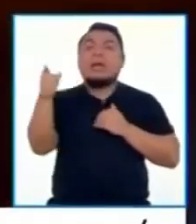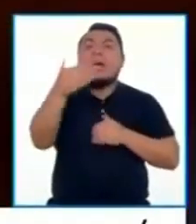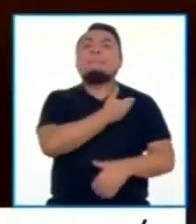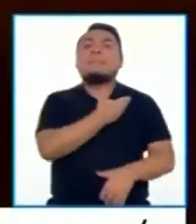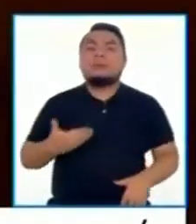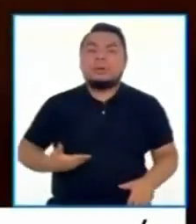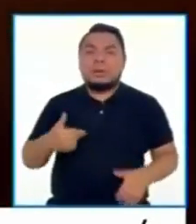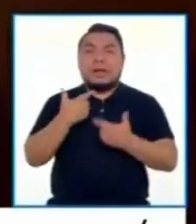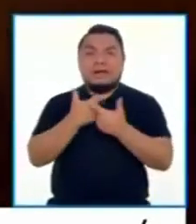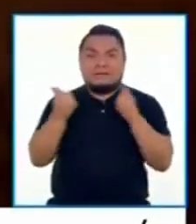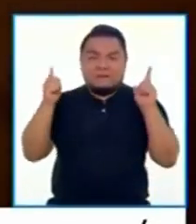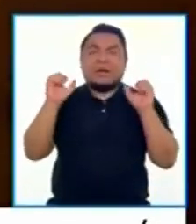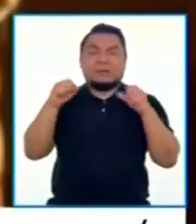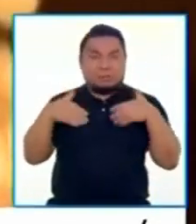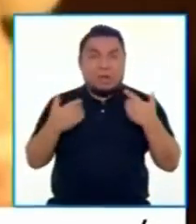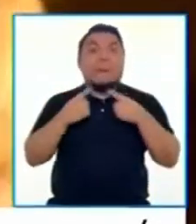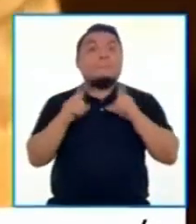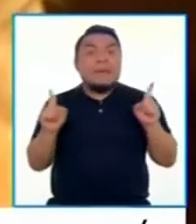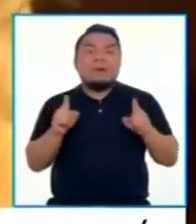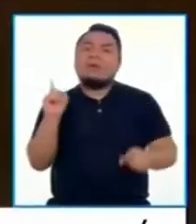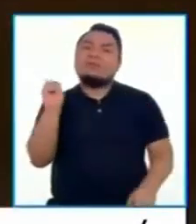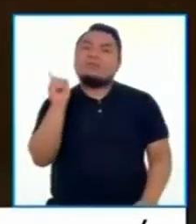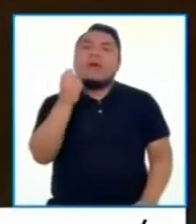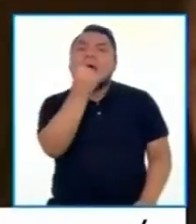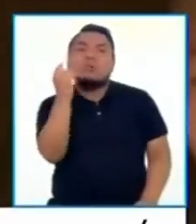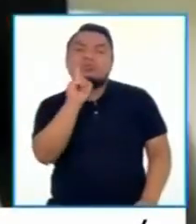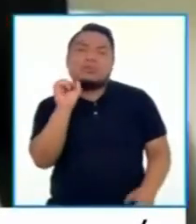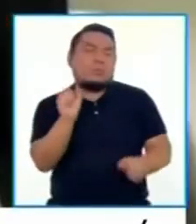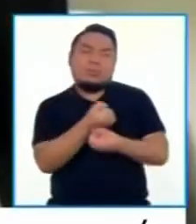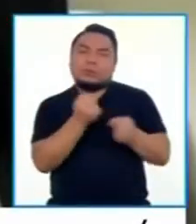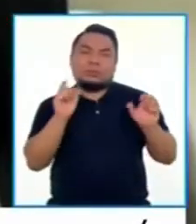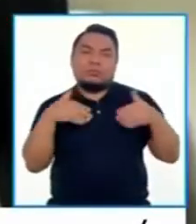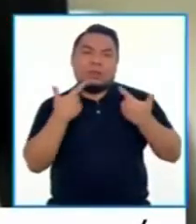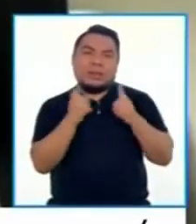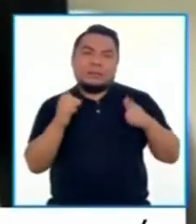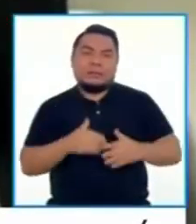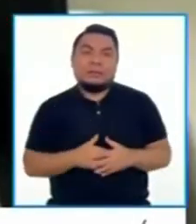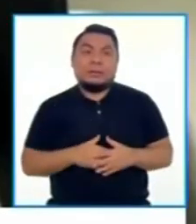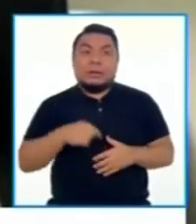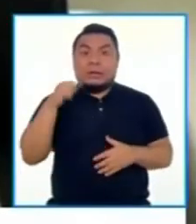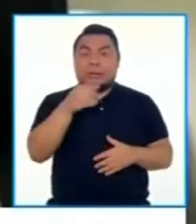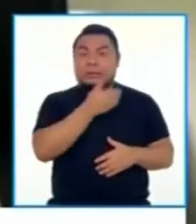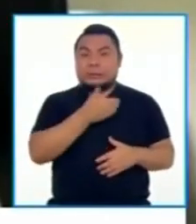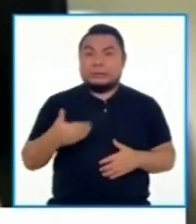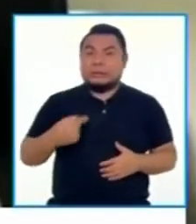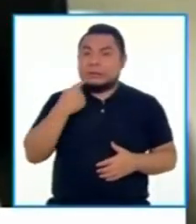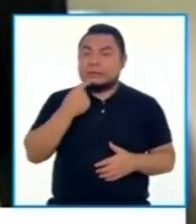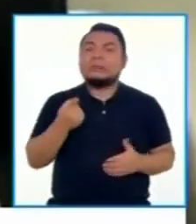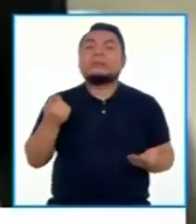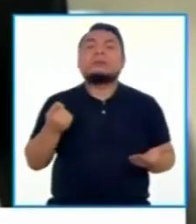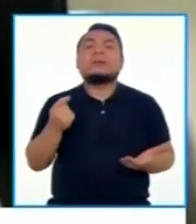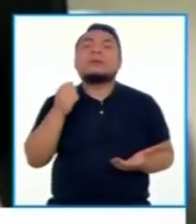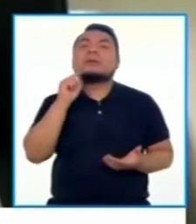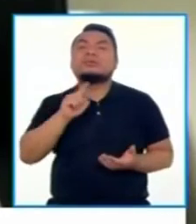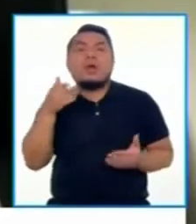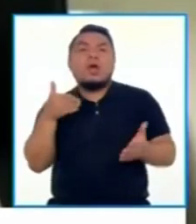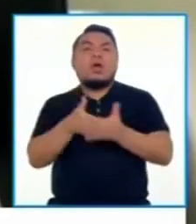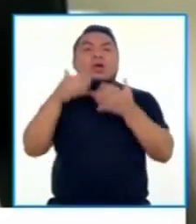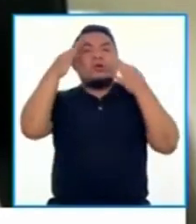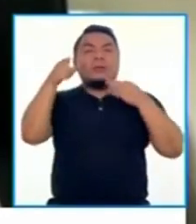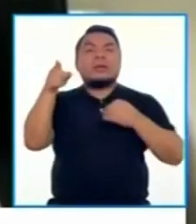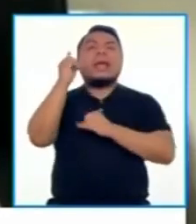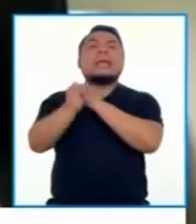otorgar indultos, no es posible que lo hagan en todos los casos. Lo que no puede hacer es contravenir decisiones de